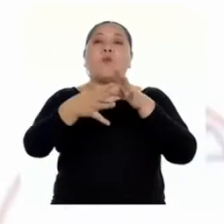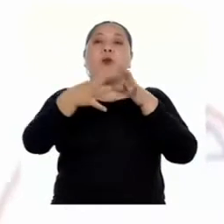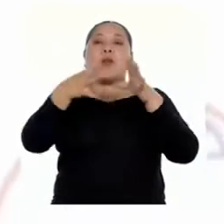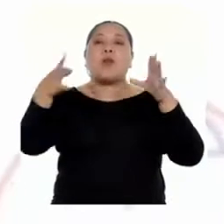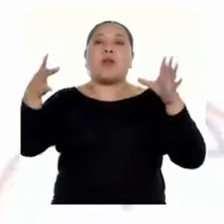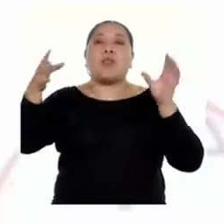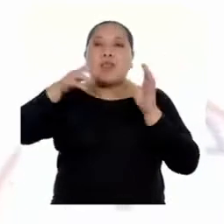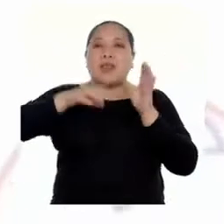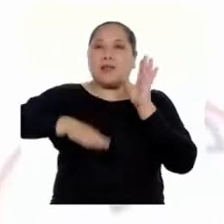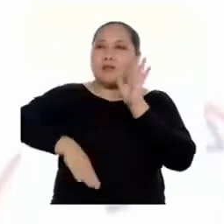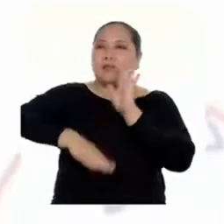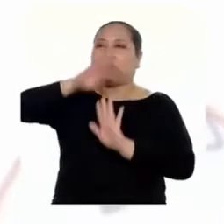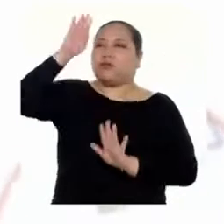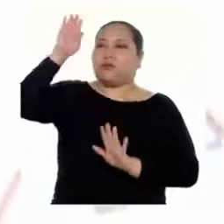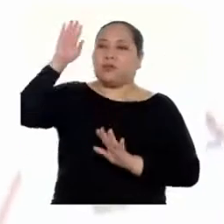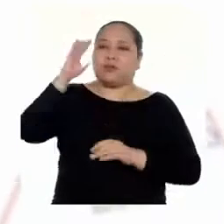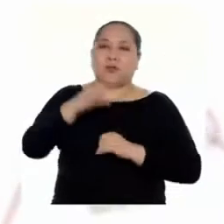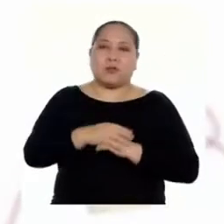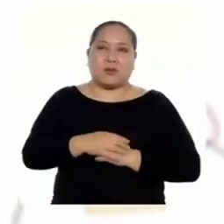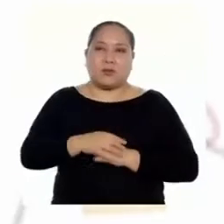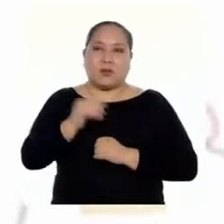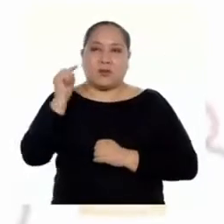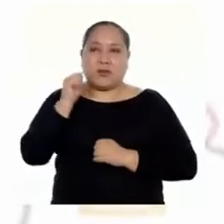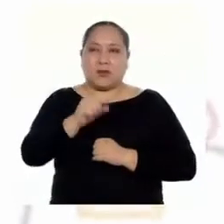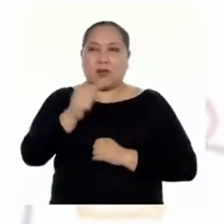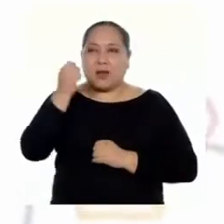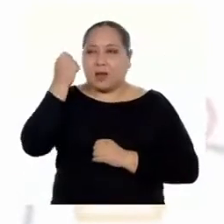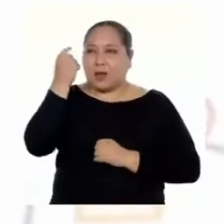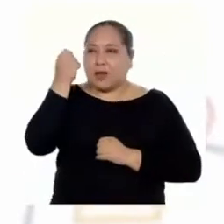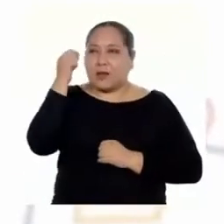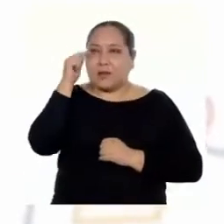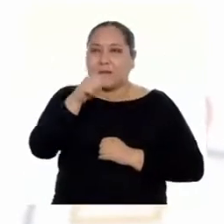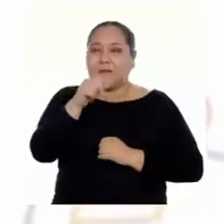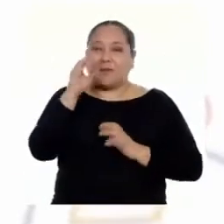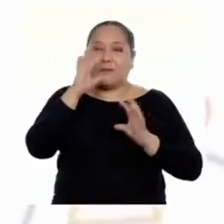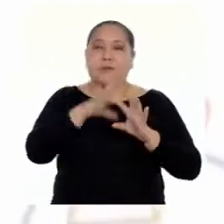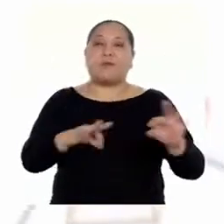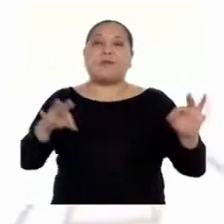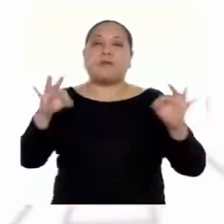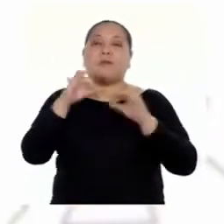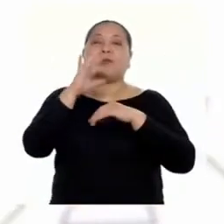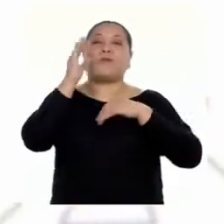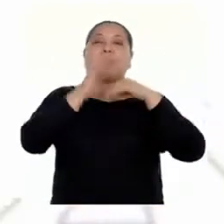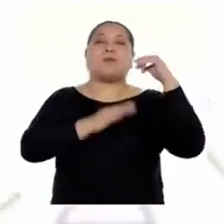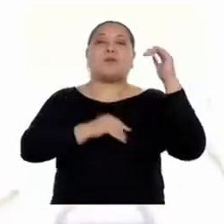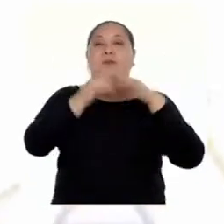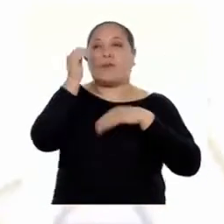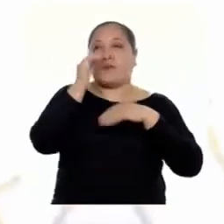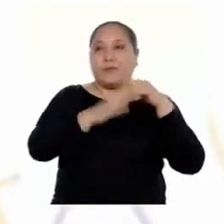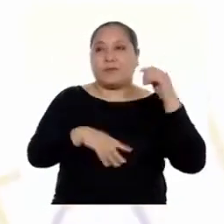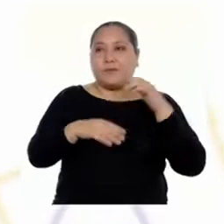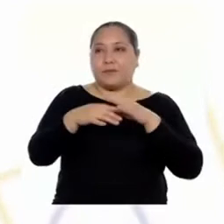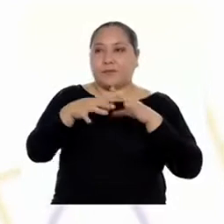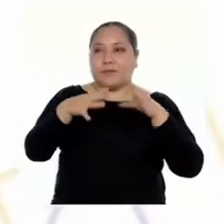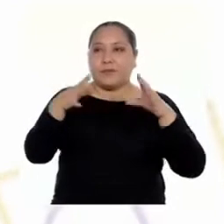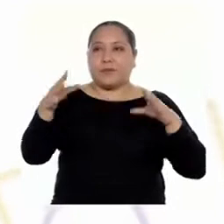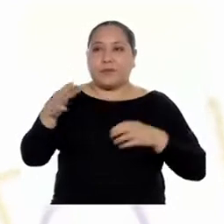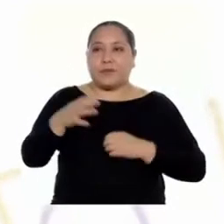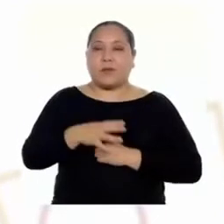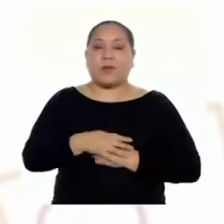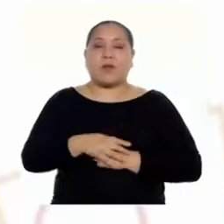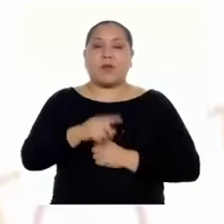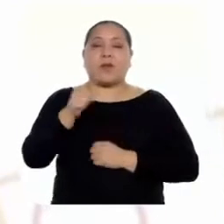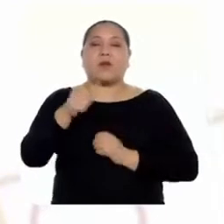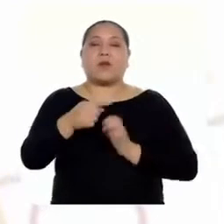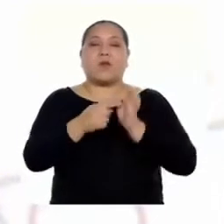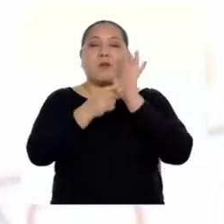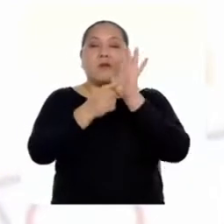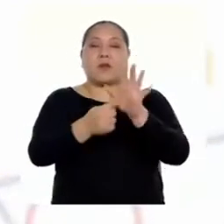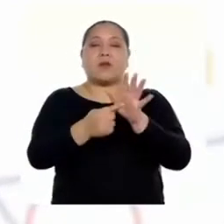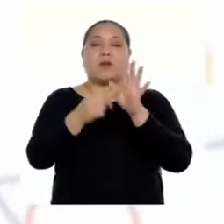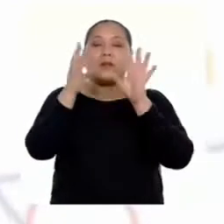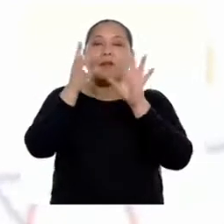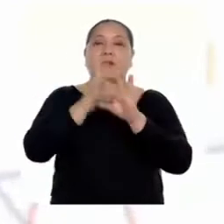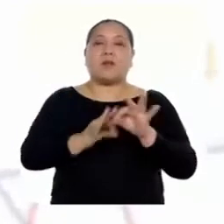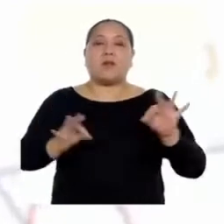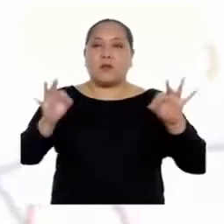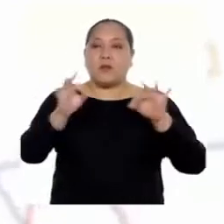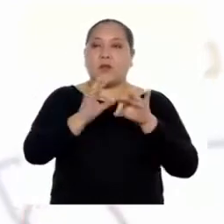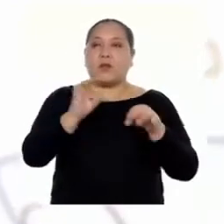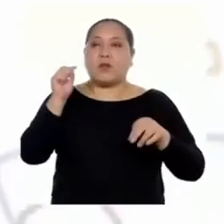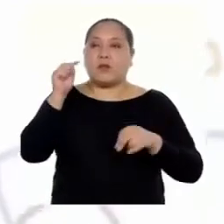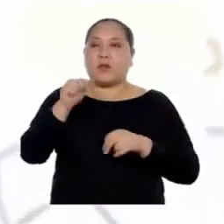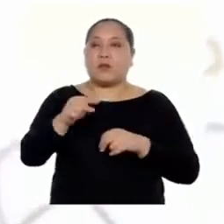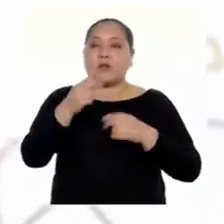manera exponencial. Su entendimiento es indispensable para la construcción de patrimonios, pues demuestra la importancia de